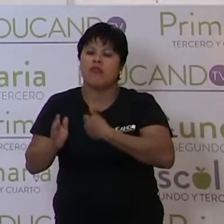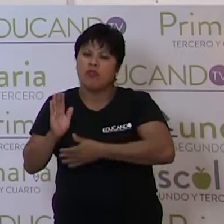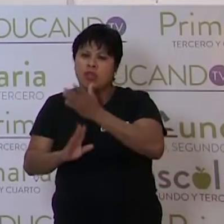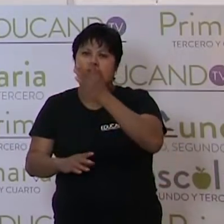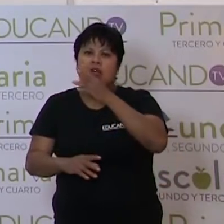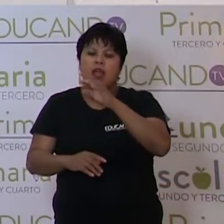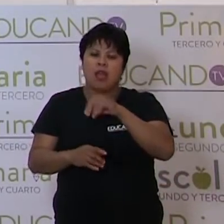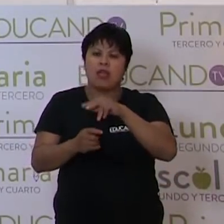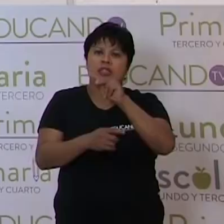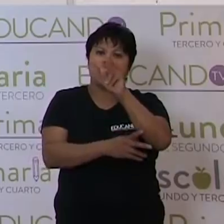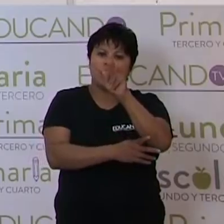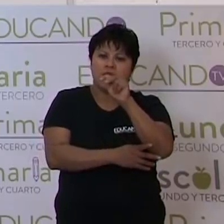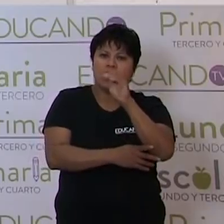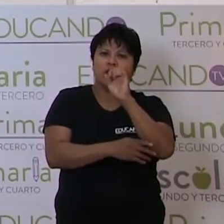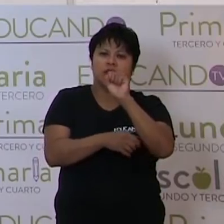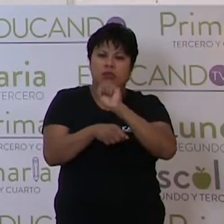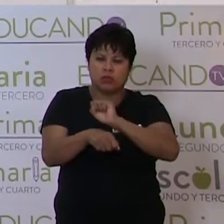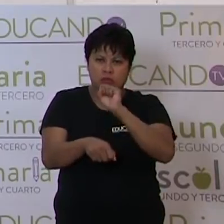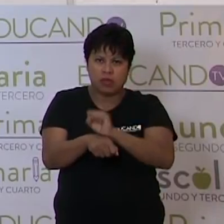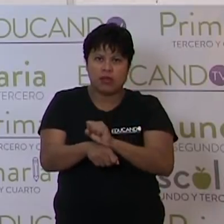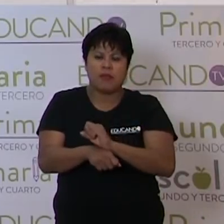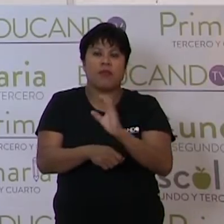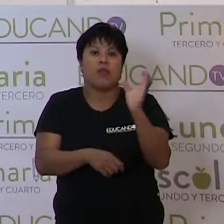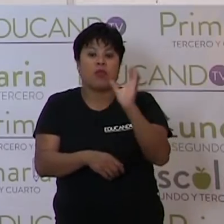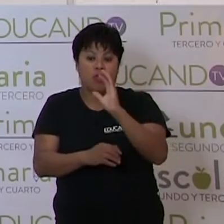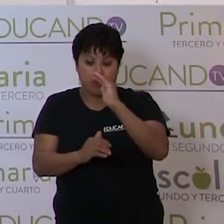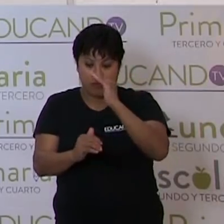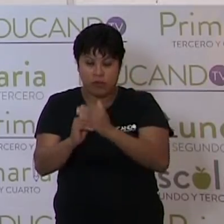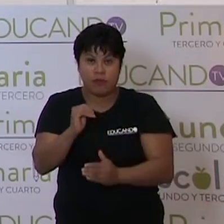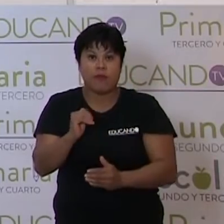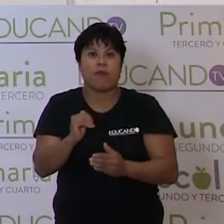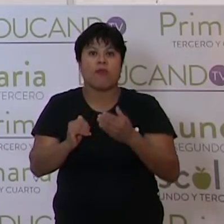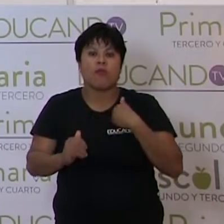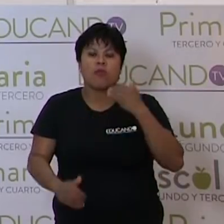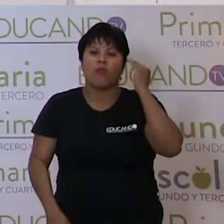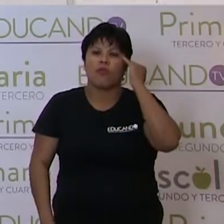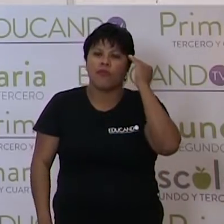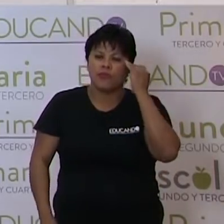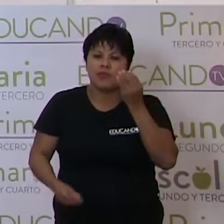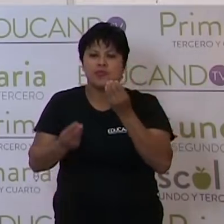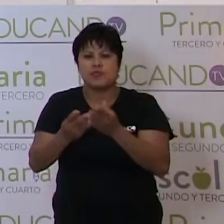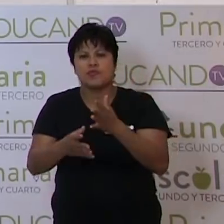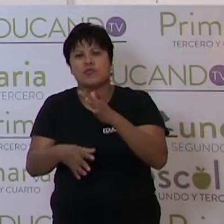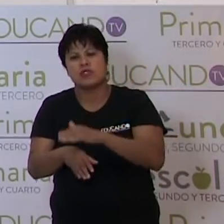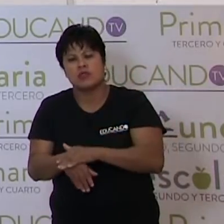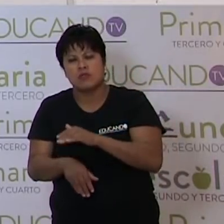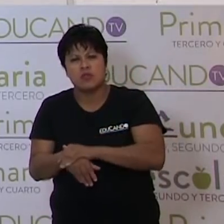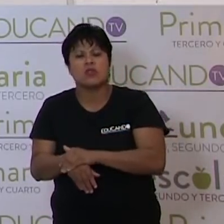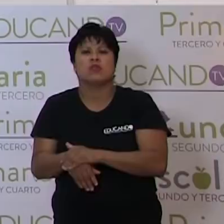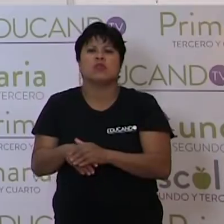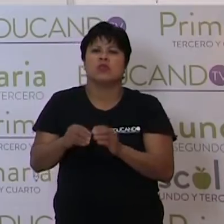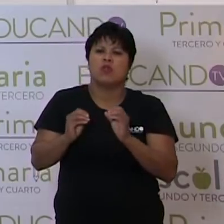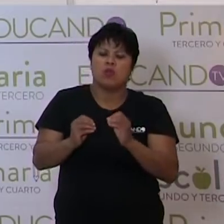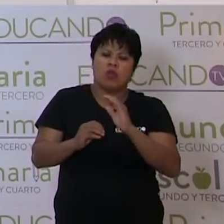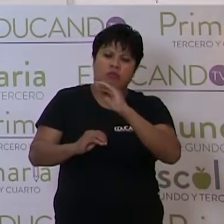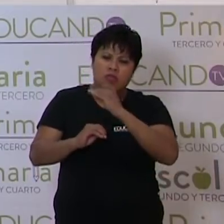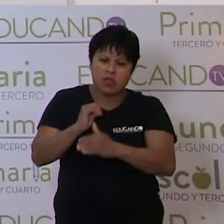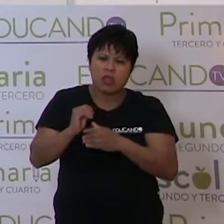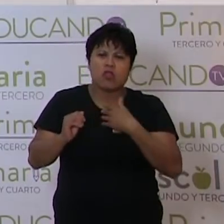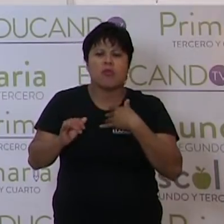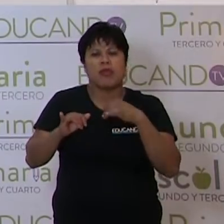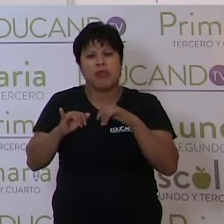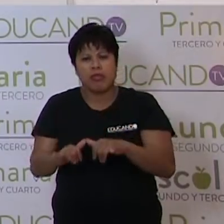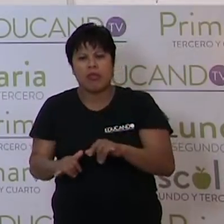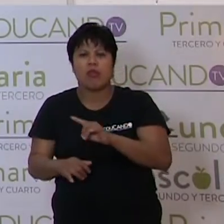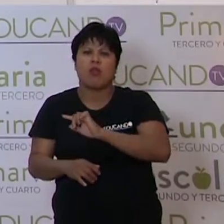de mi comunidad. Al final, conocí a muchos amigos, o al final me quedé